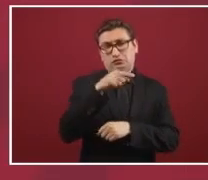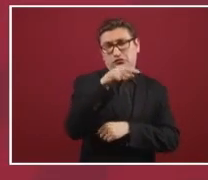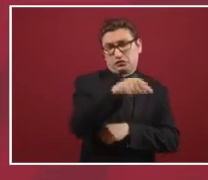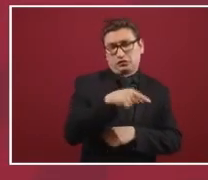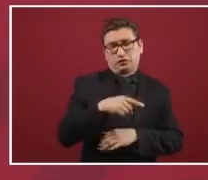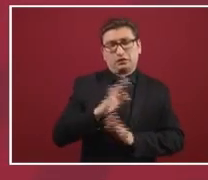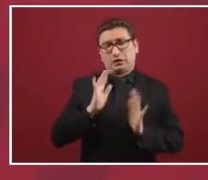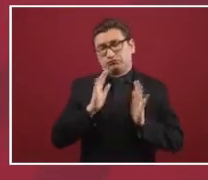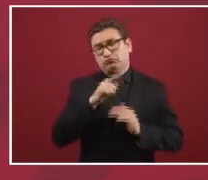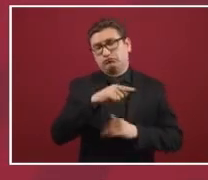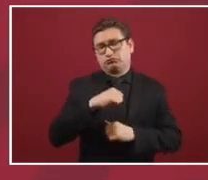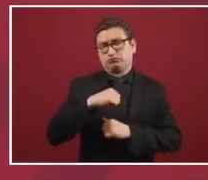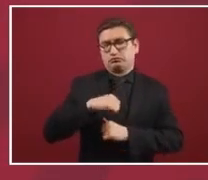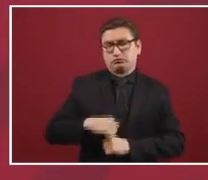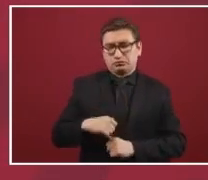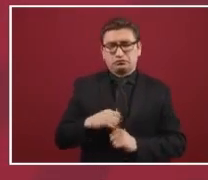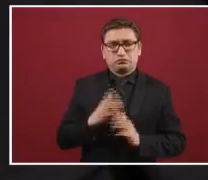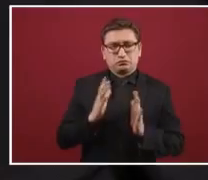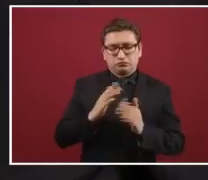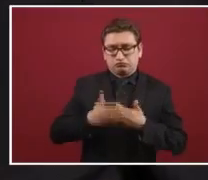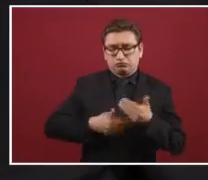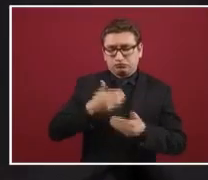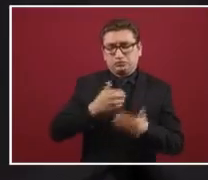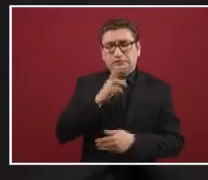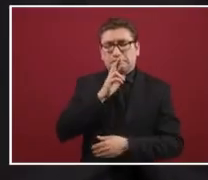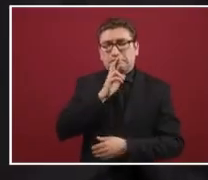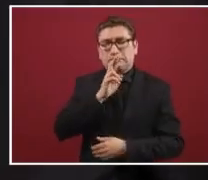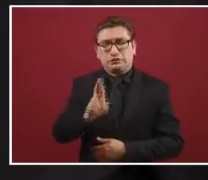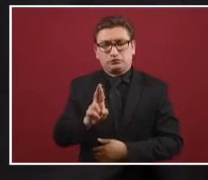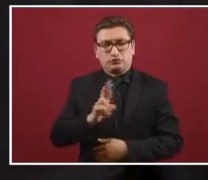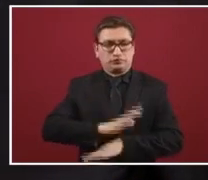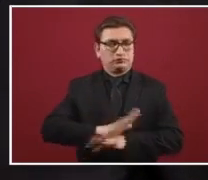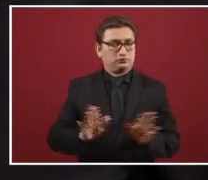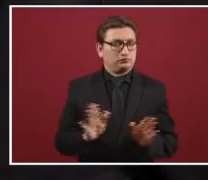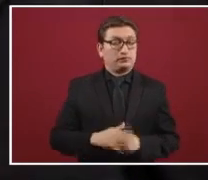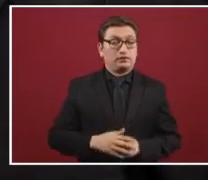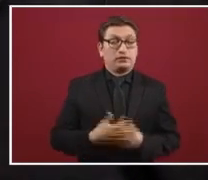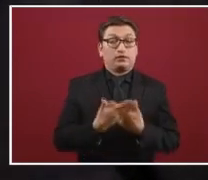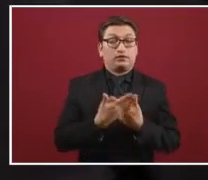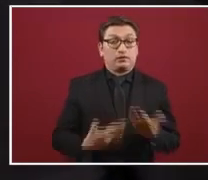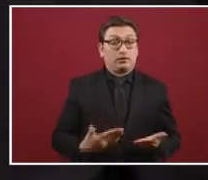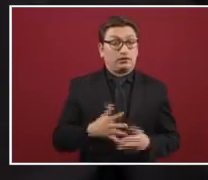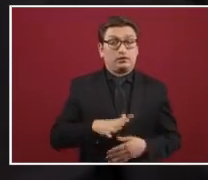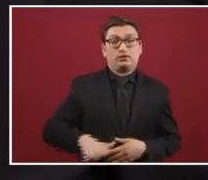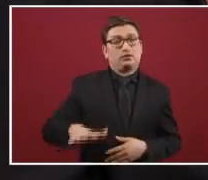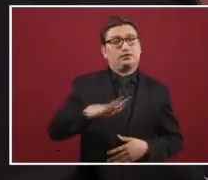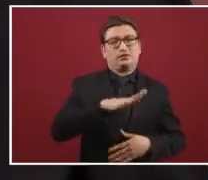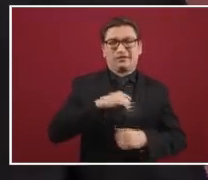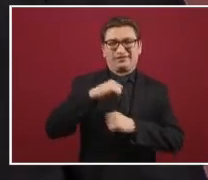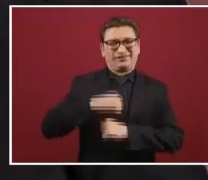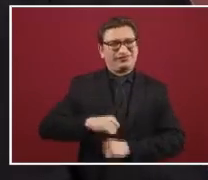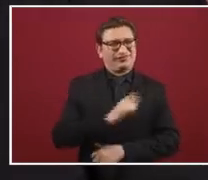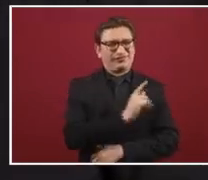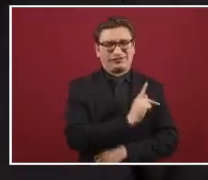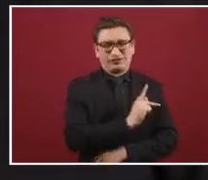las autoridades resuelvan. Y ahora todas las autoridades están